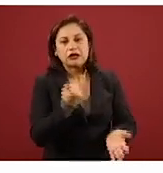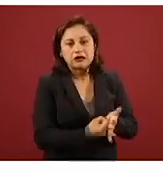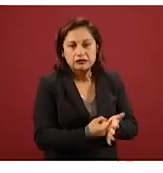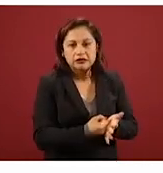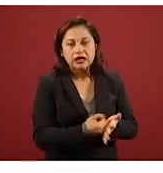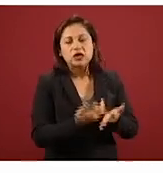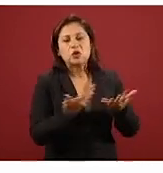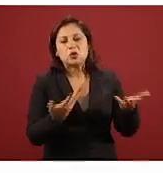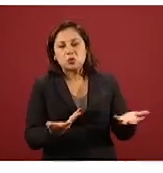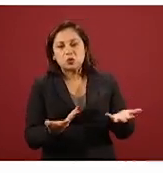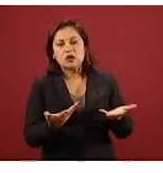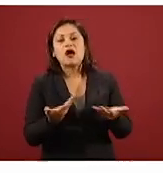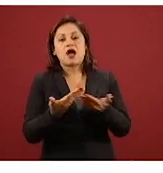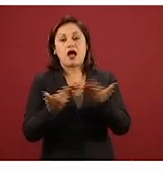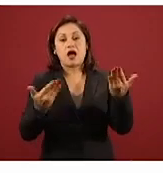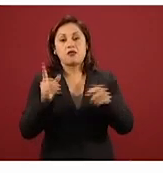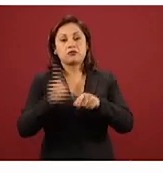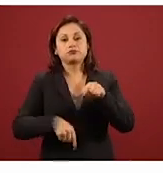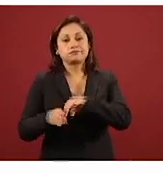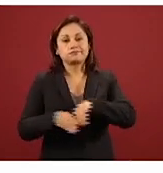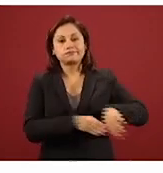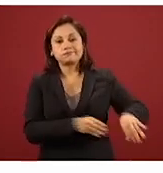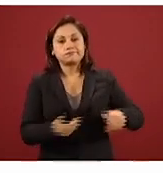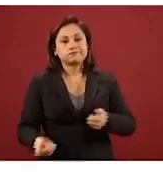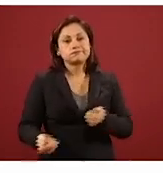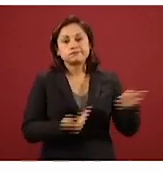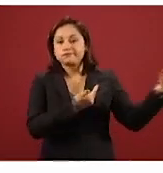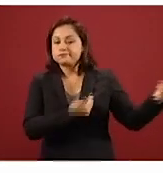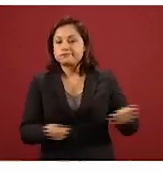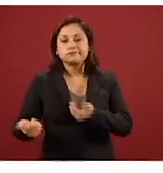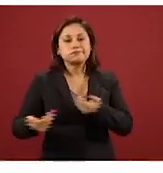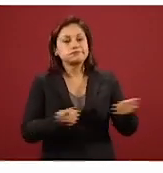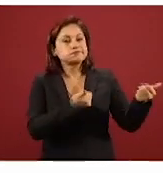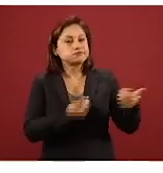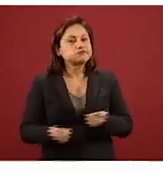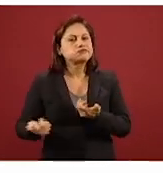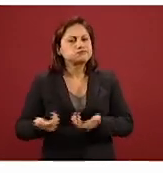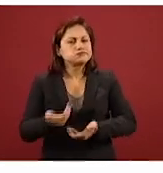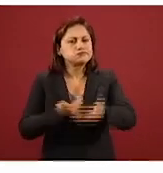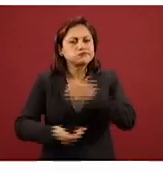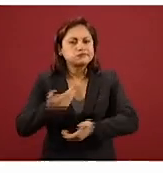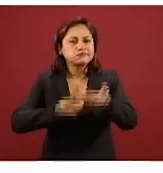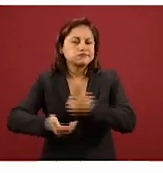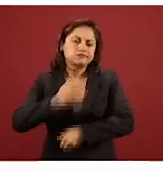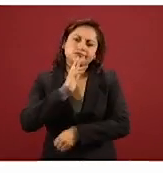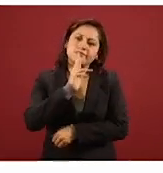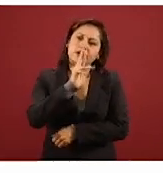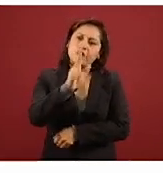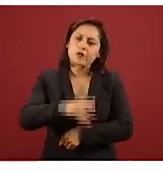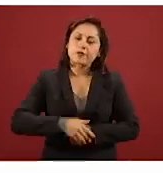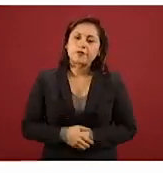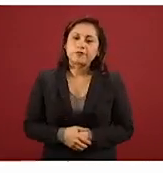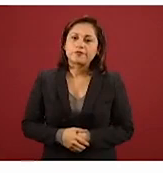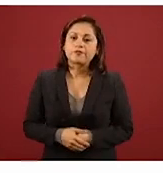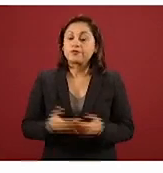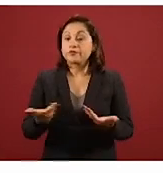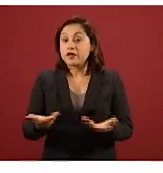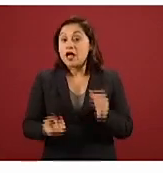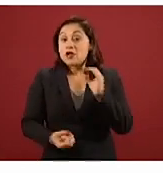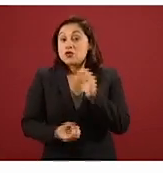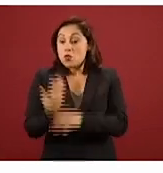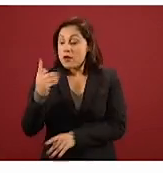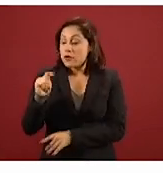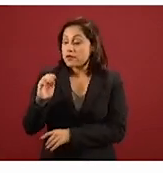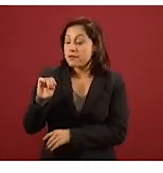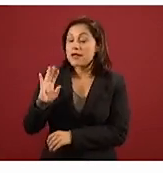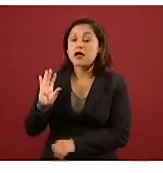aranceles. Se reducen los obstáculos técnicos al comercio ¿Y qué es nuevo? Las oportunidades